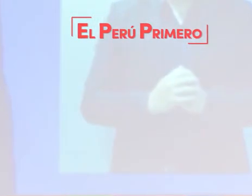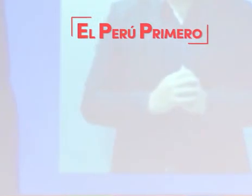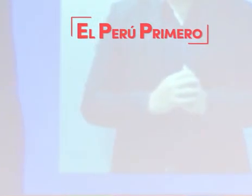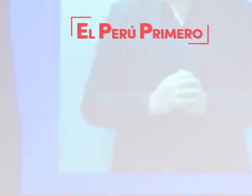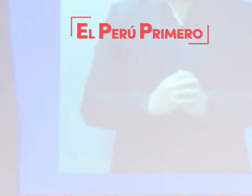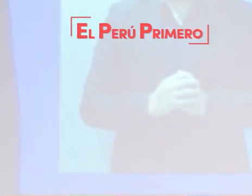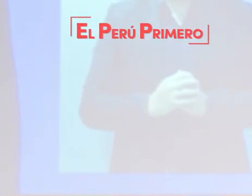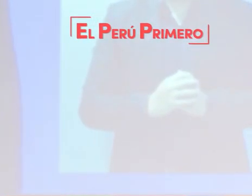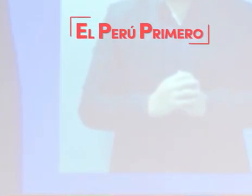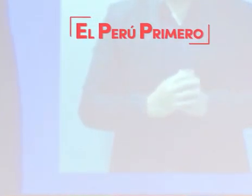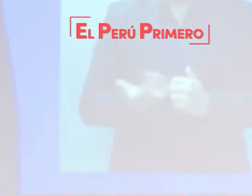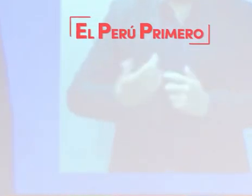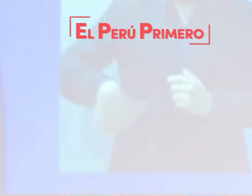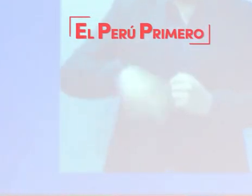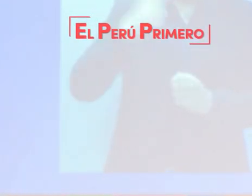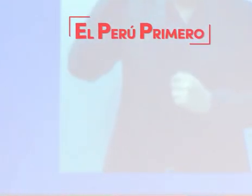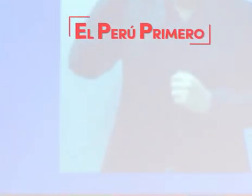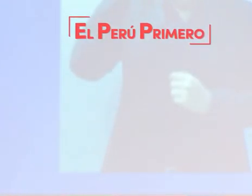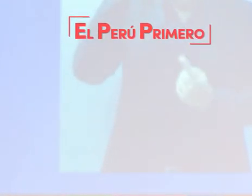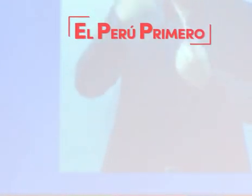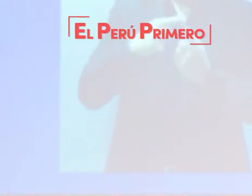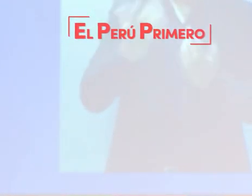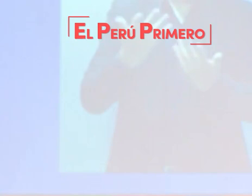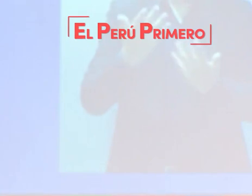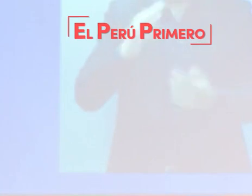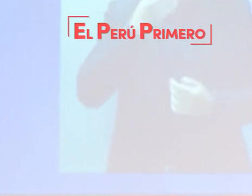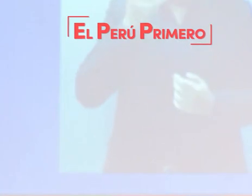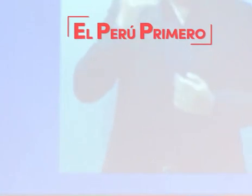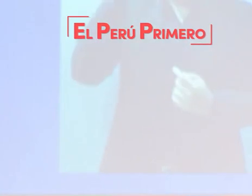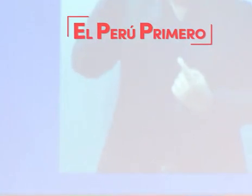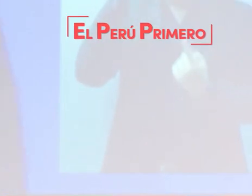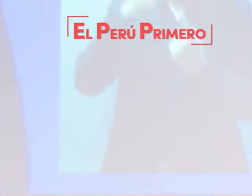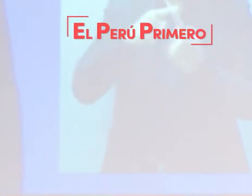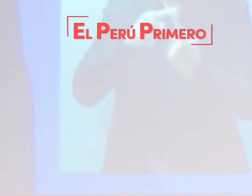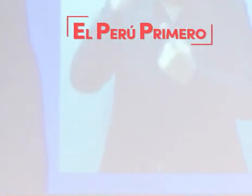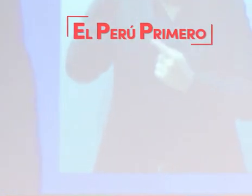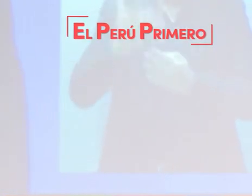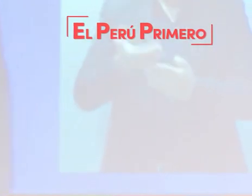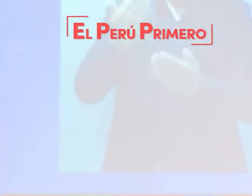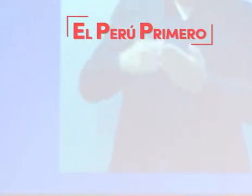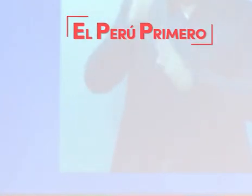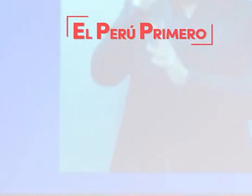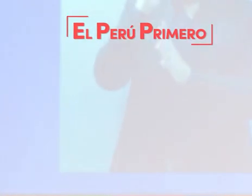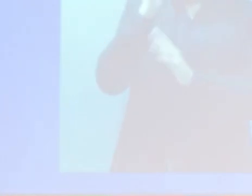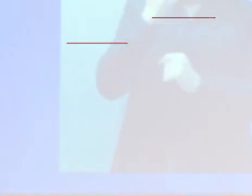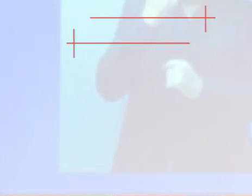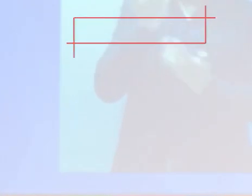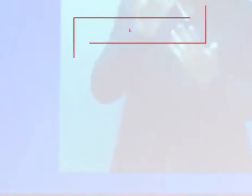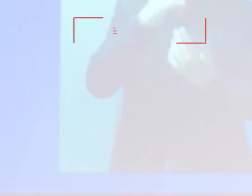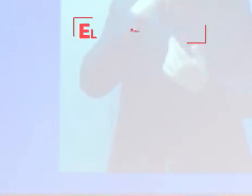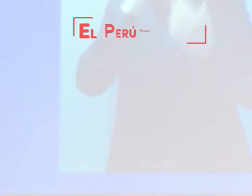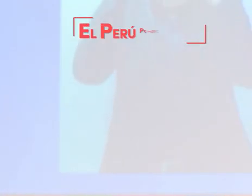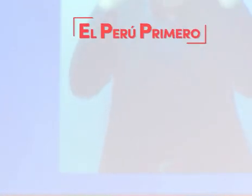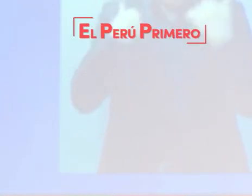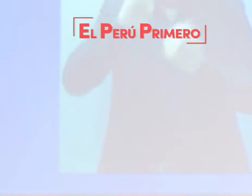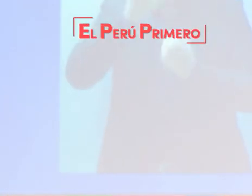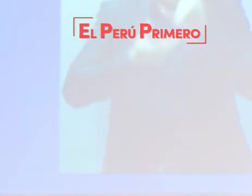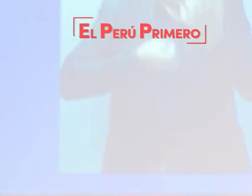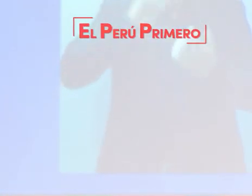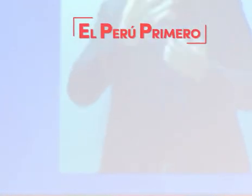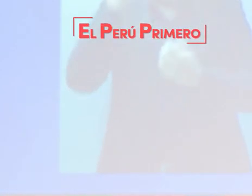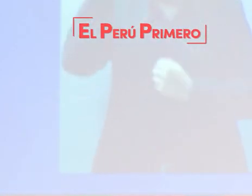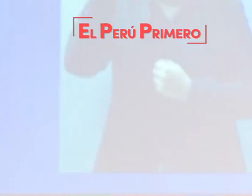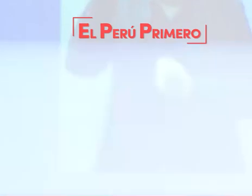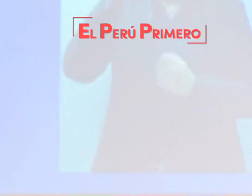haya puesto un reto a los jóvenes, como dijo la señorita que intervino hace un momento, y que van a dar sus propuestas, que